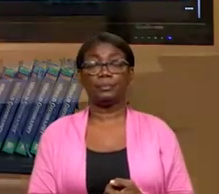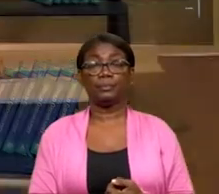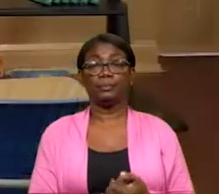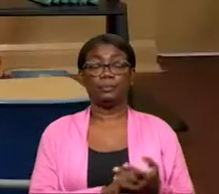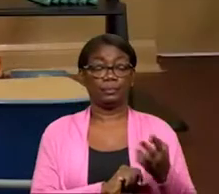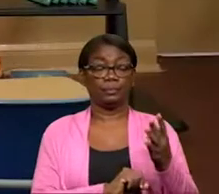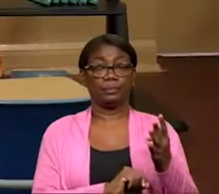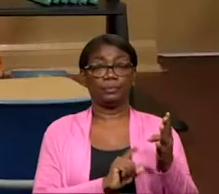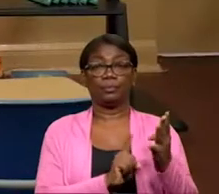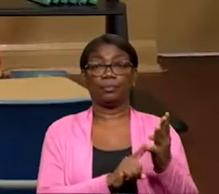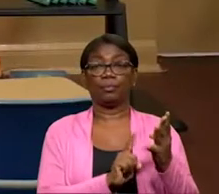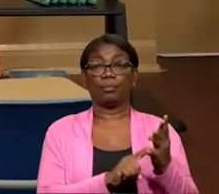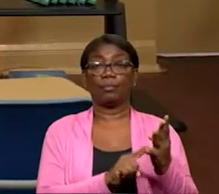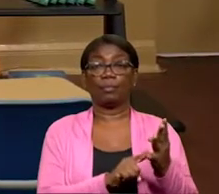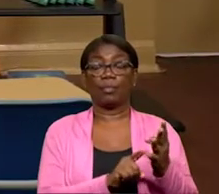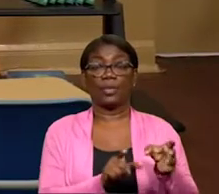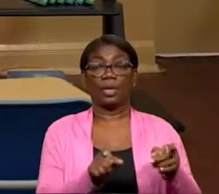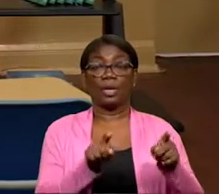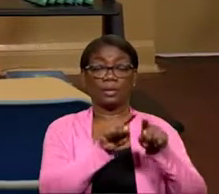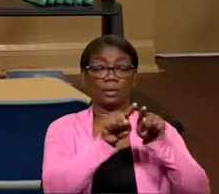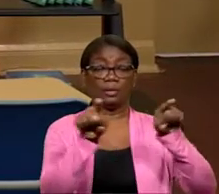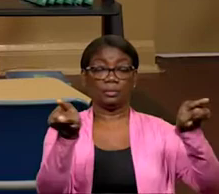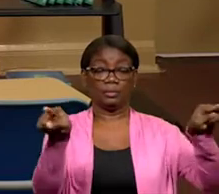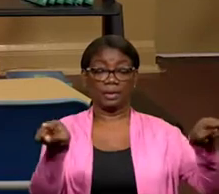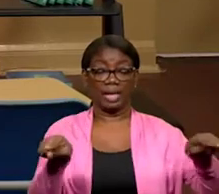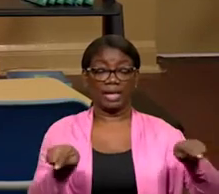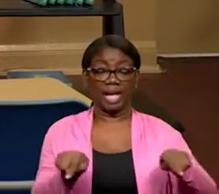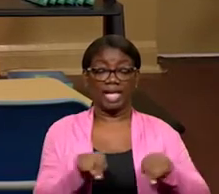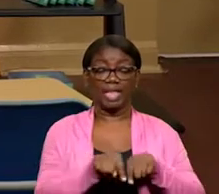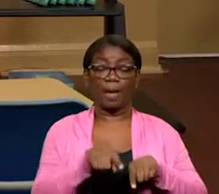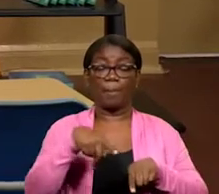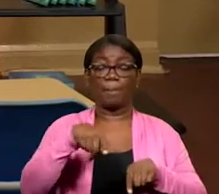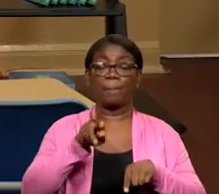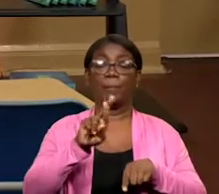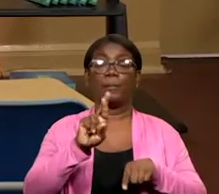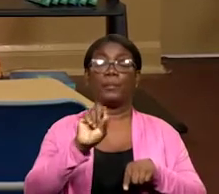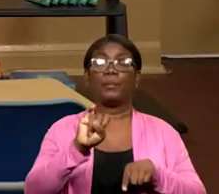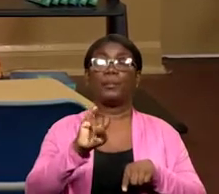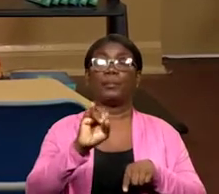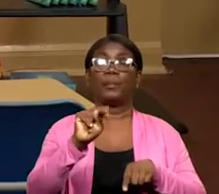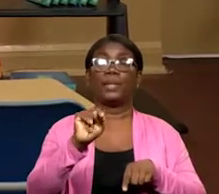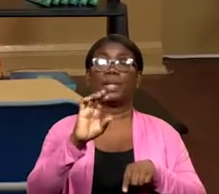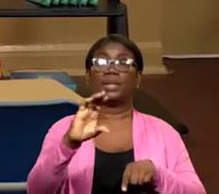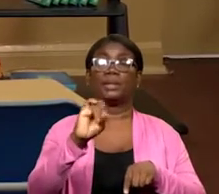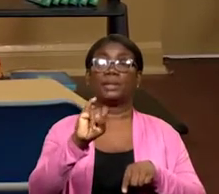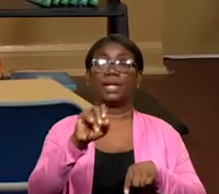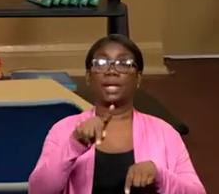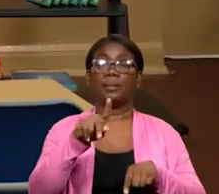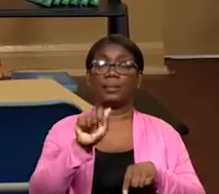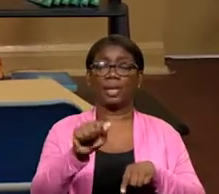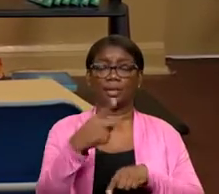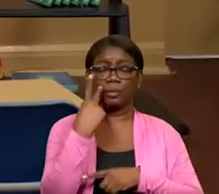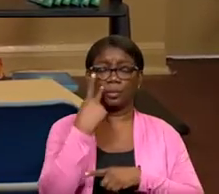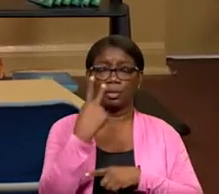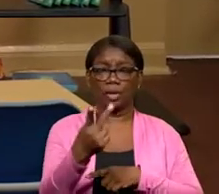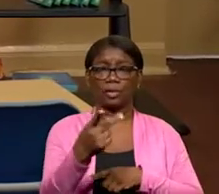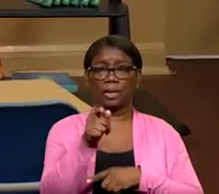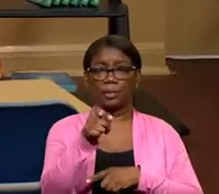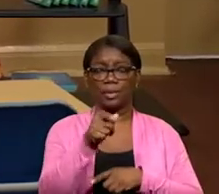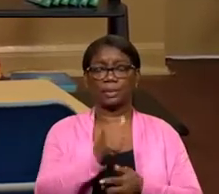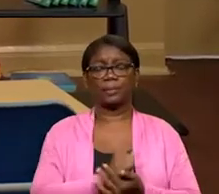Vámonos a la tarjeta principal, ¿ok?, como la que ustedes observan en este